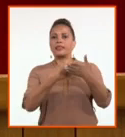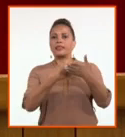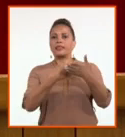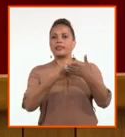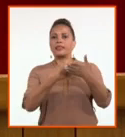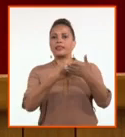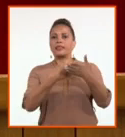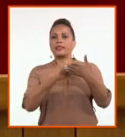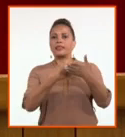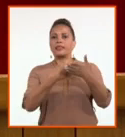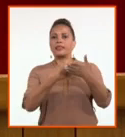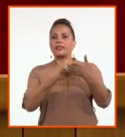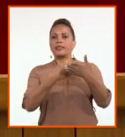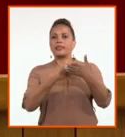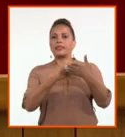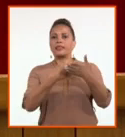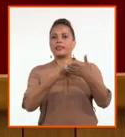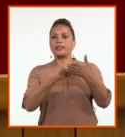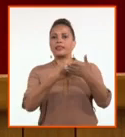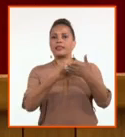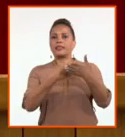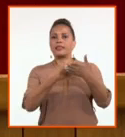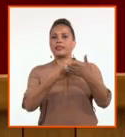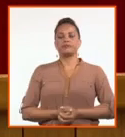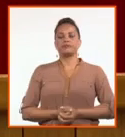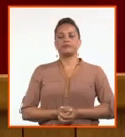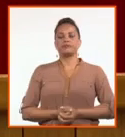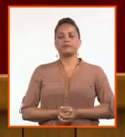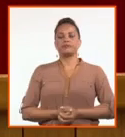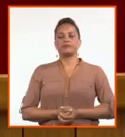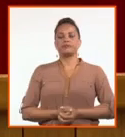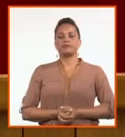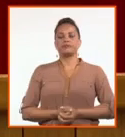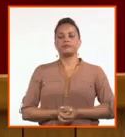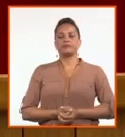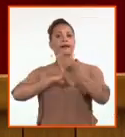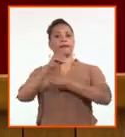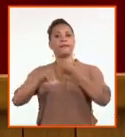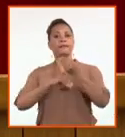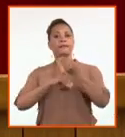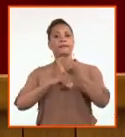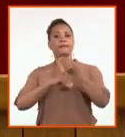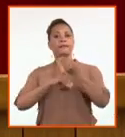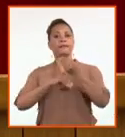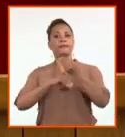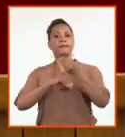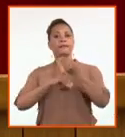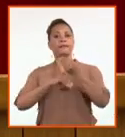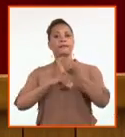de las plantillas docentes. En cuanto a la necesidad de realizar modificaciones en el ABC de la FEU,